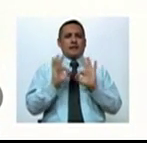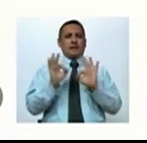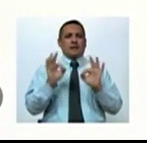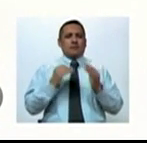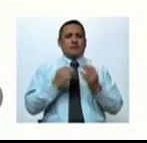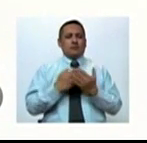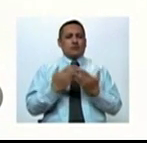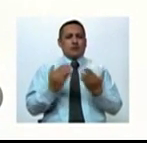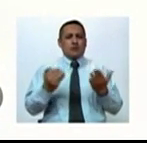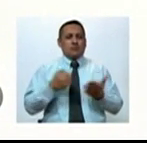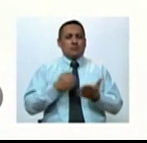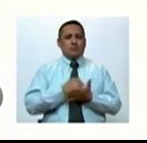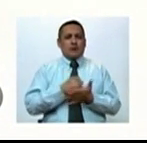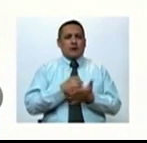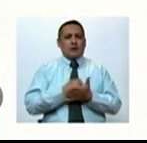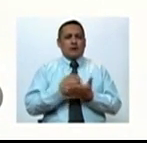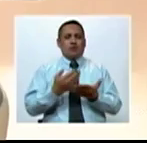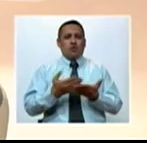de